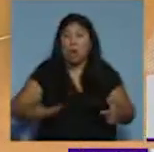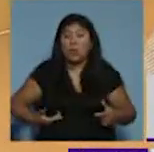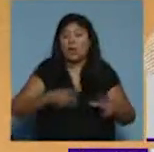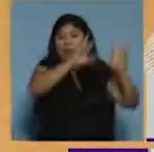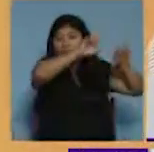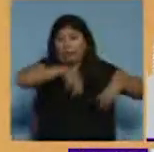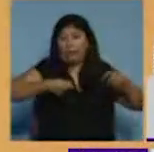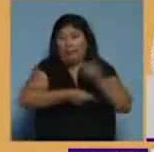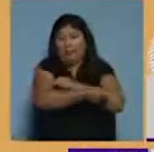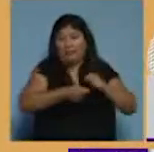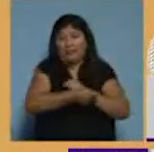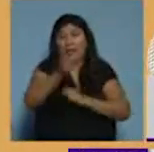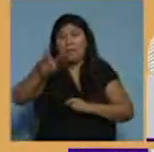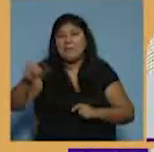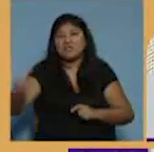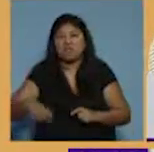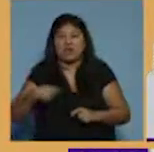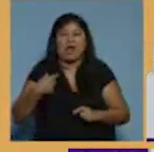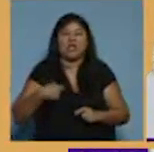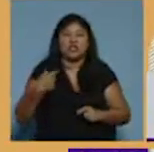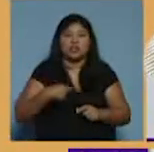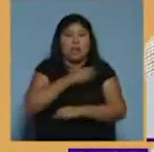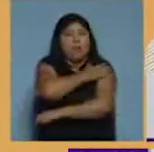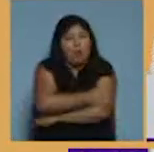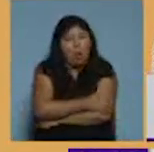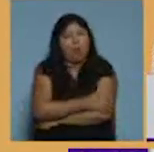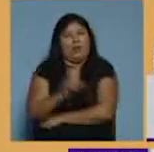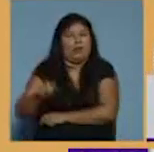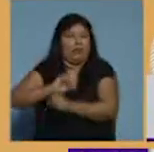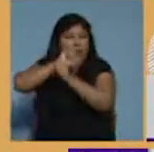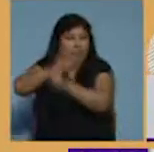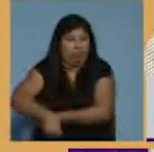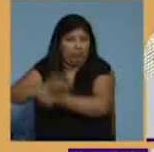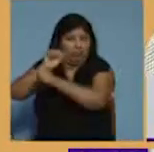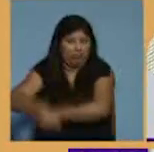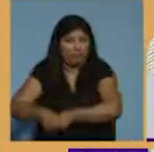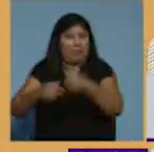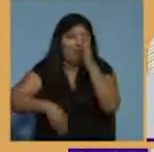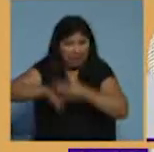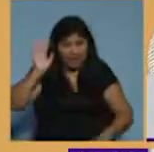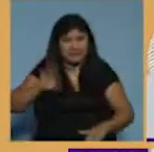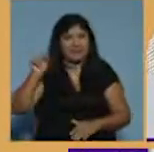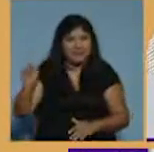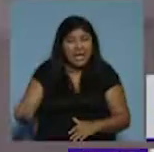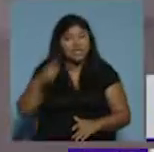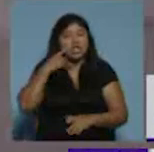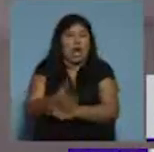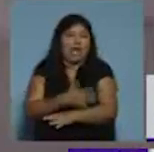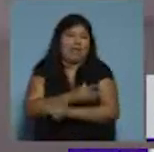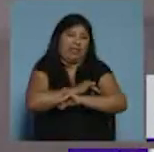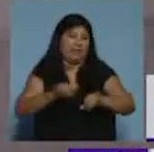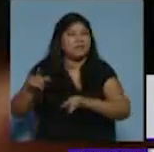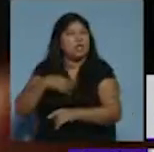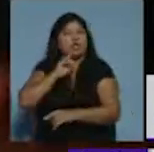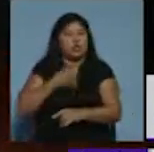eran los más vulnerables que este grupo de personas decía proteger por eso entendíamos que el